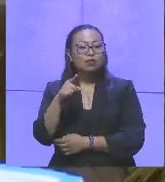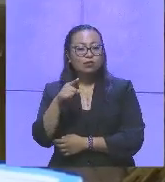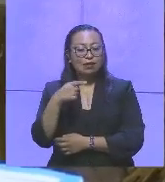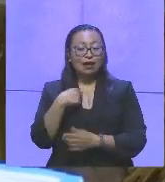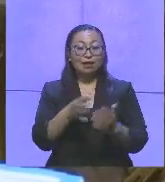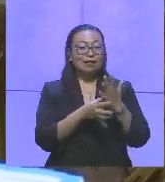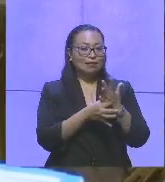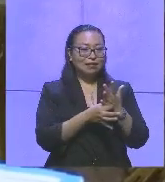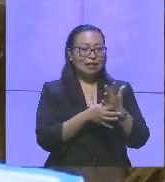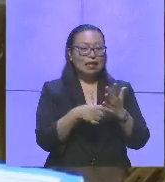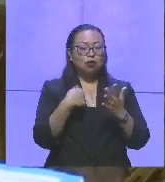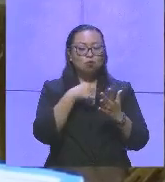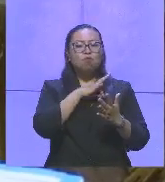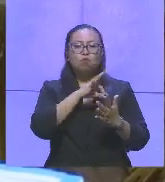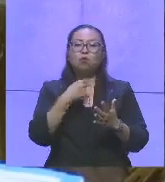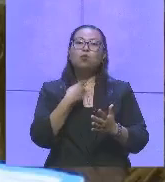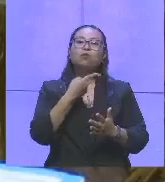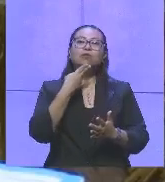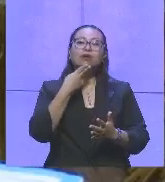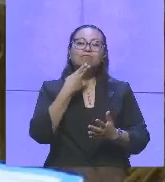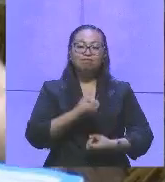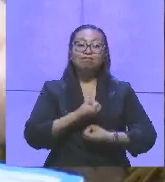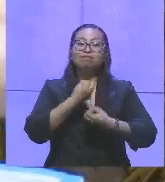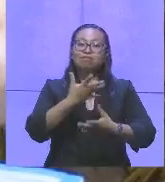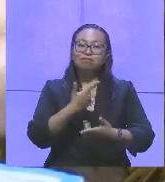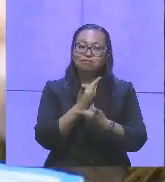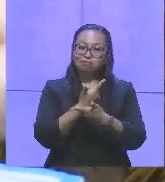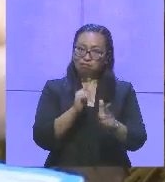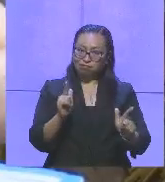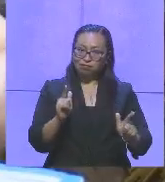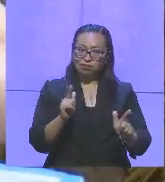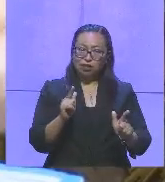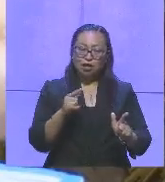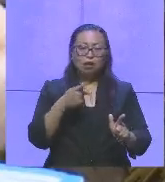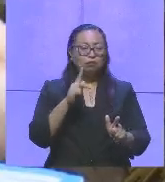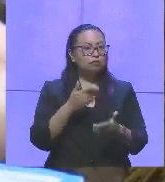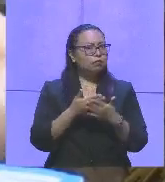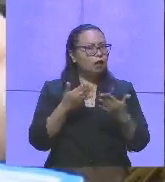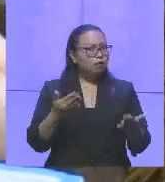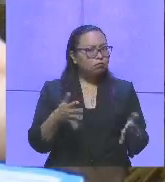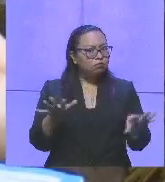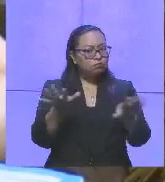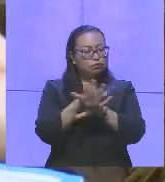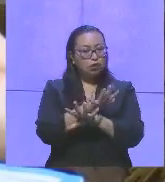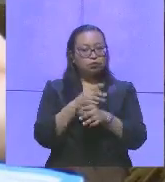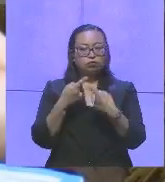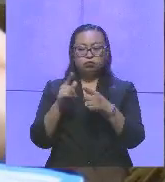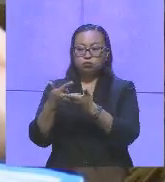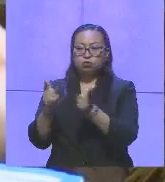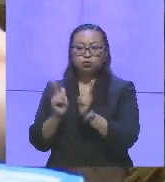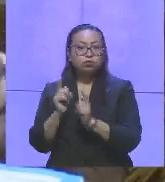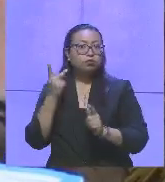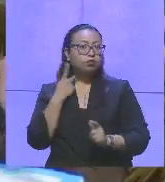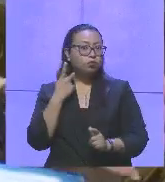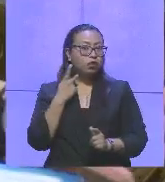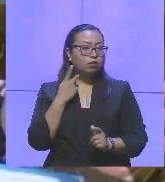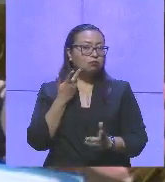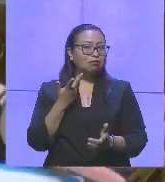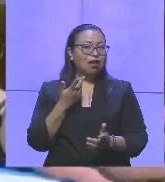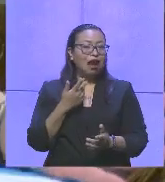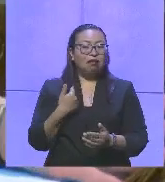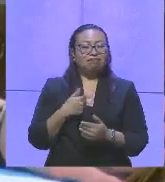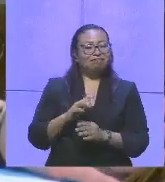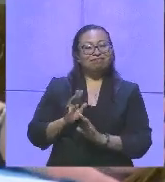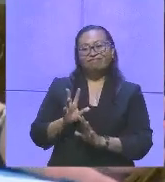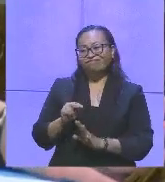uso de mi libertad de expresión. Ahora que cambian los actores políticos de lugar en el tablero, pues ya no gustan